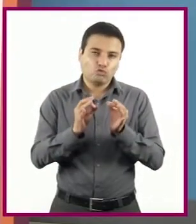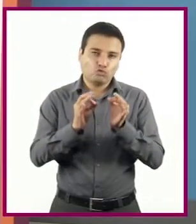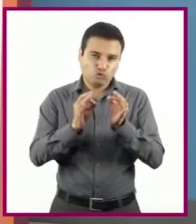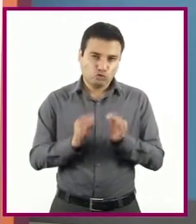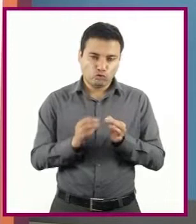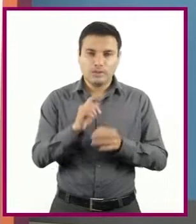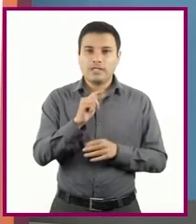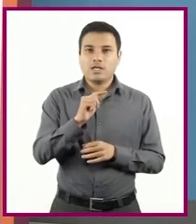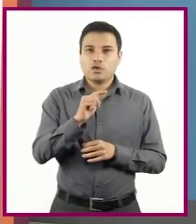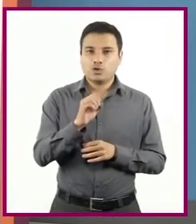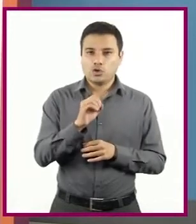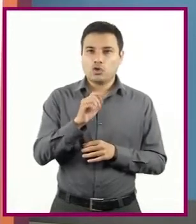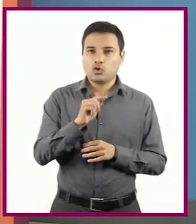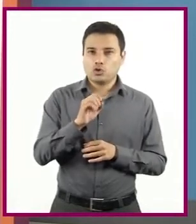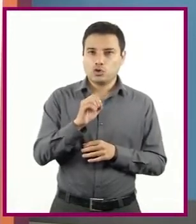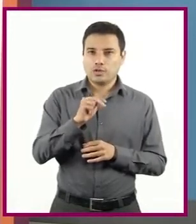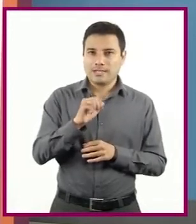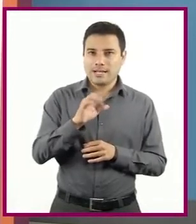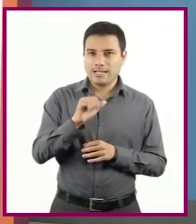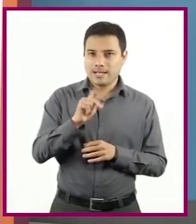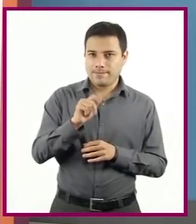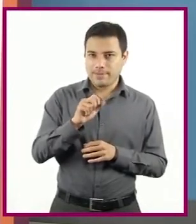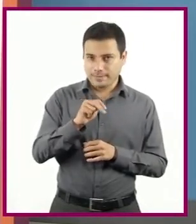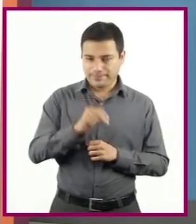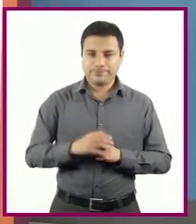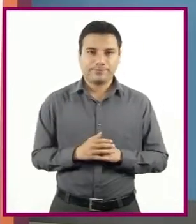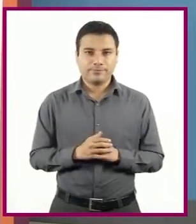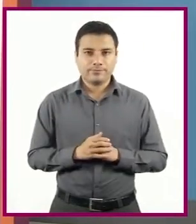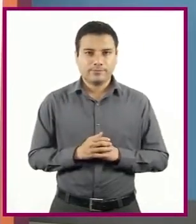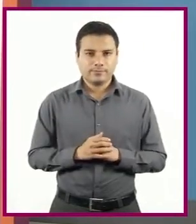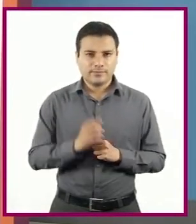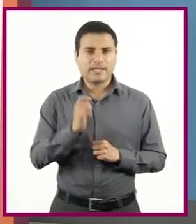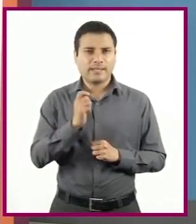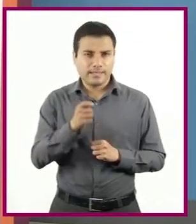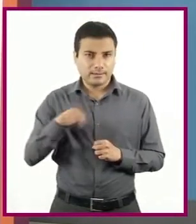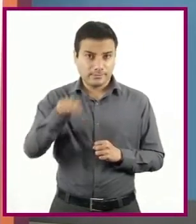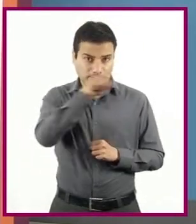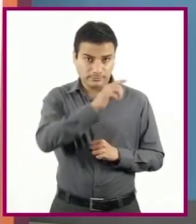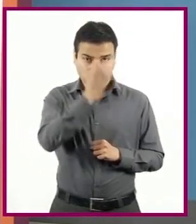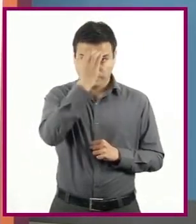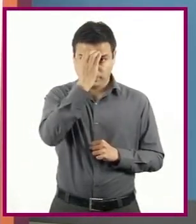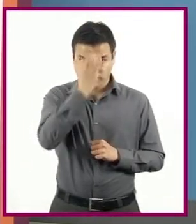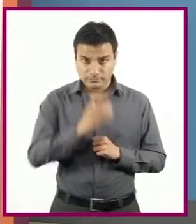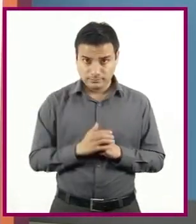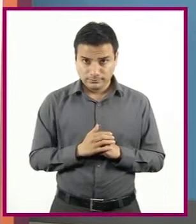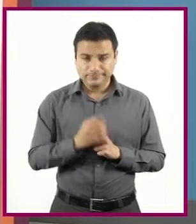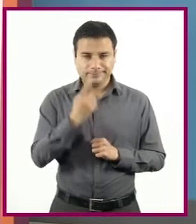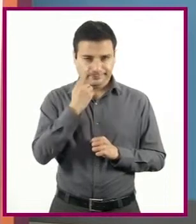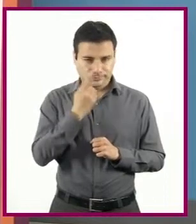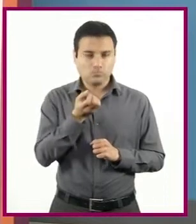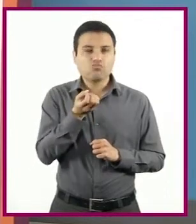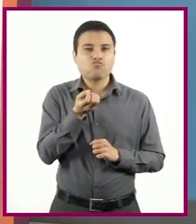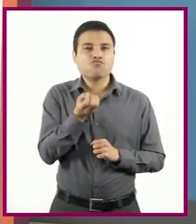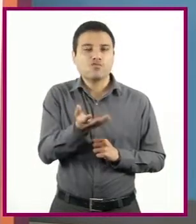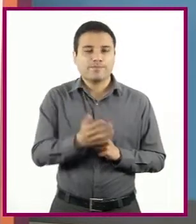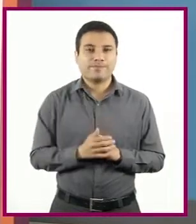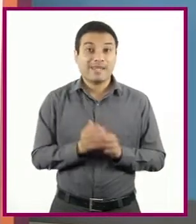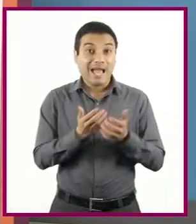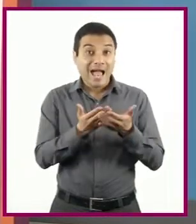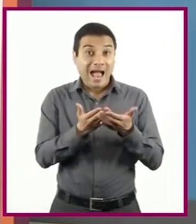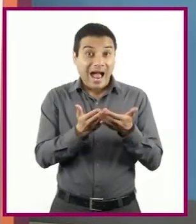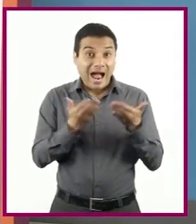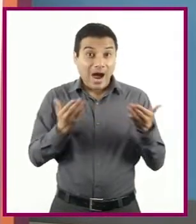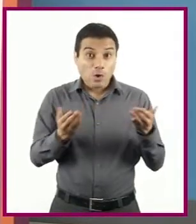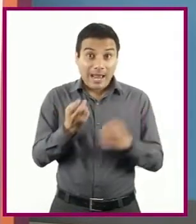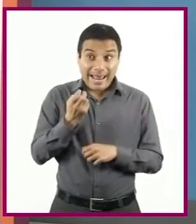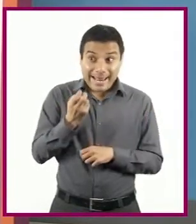mundo. ¿Se imaginan qué puede ser? Les va una pista. En la actualidad, es una de las